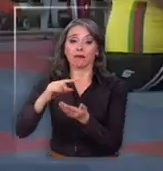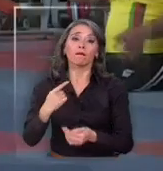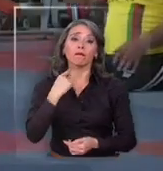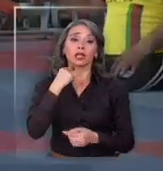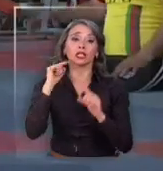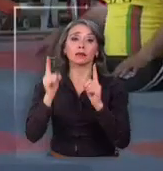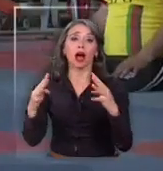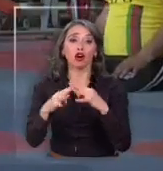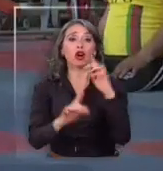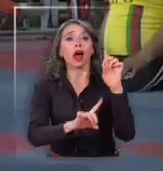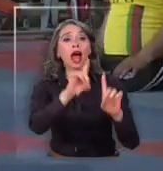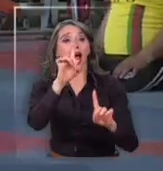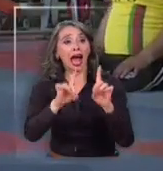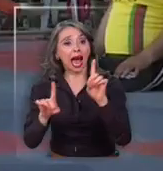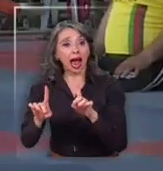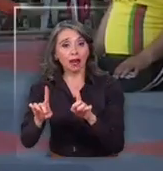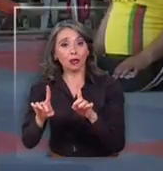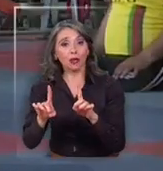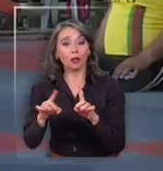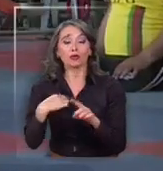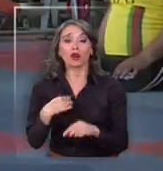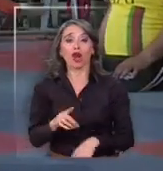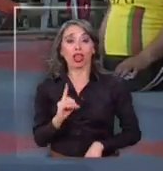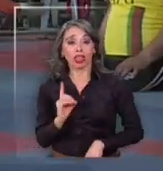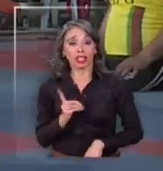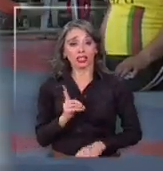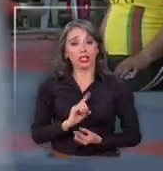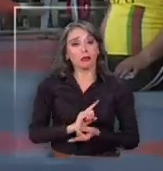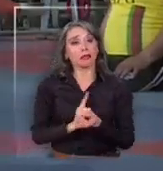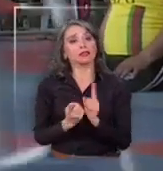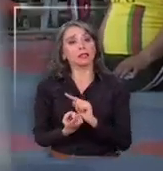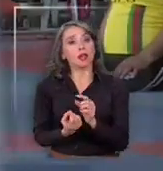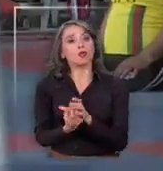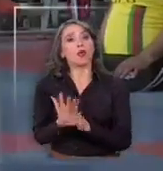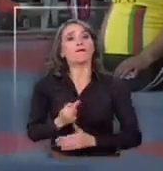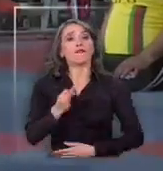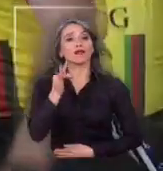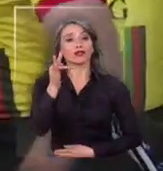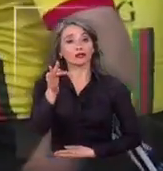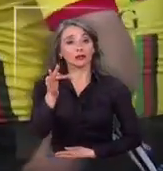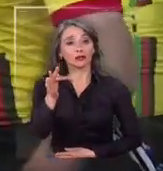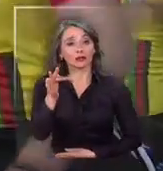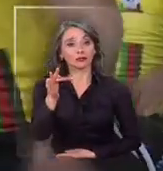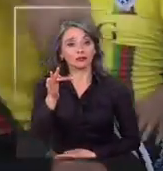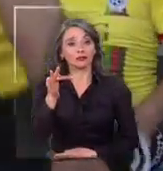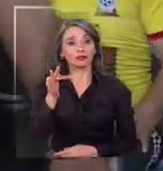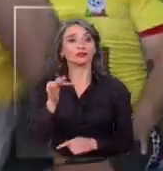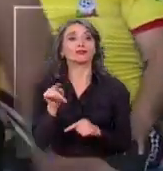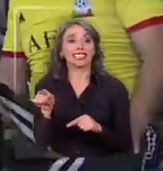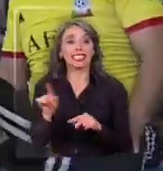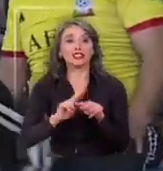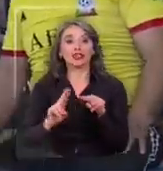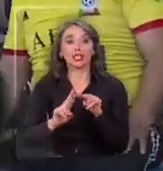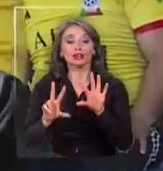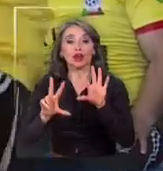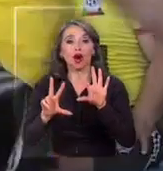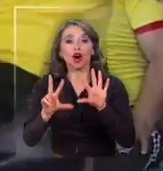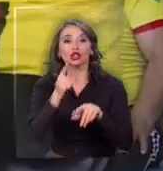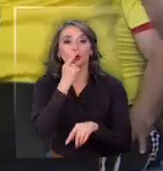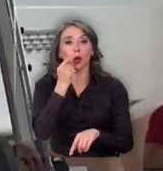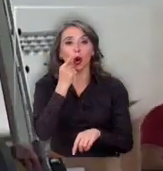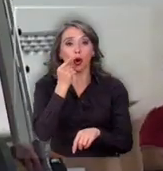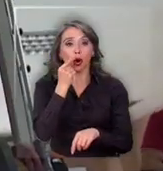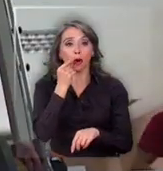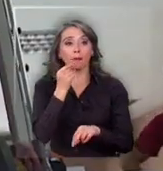aunque algunos han logrado convertir esa discapacidad en un nuevo futuro. Eso es lo que hicieron 8 hombres